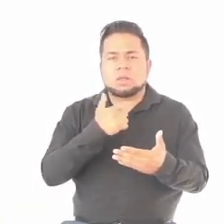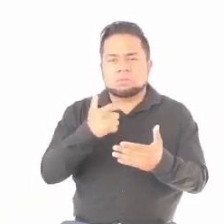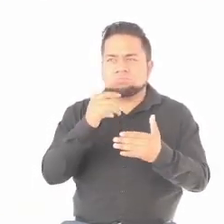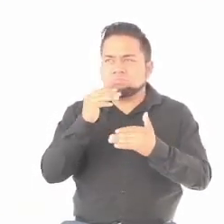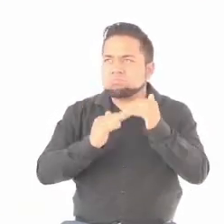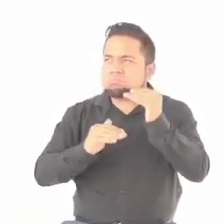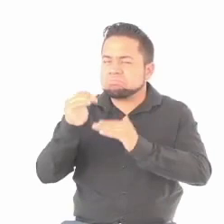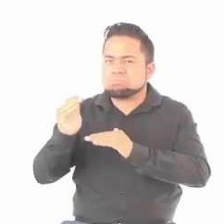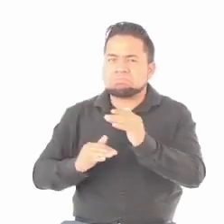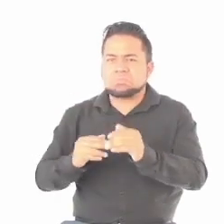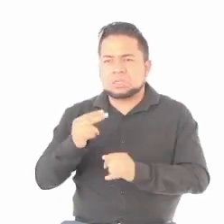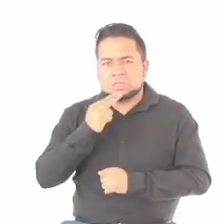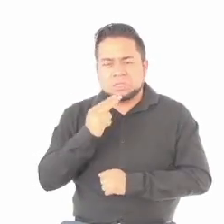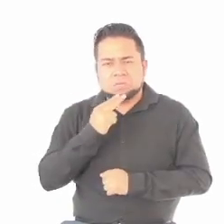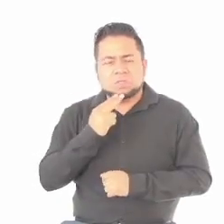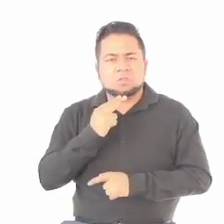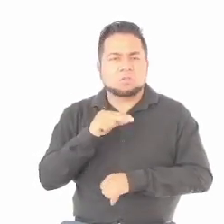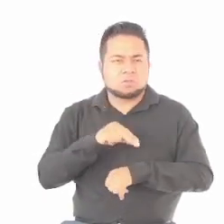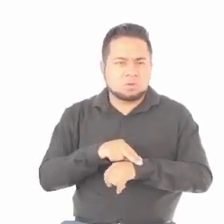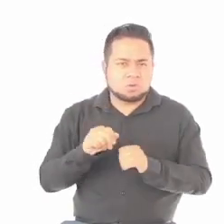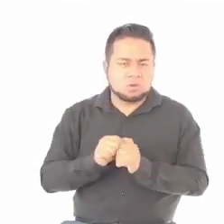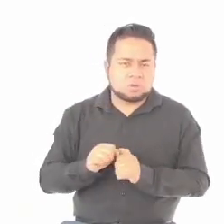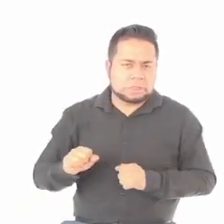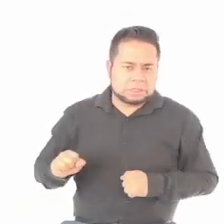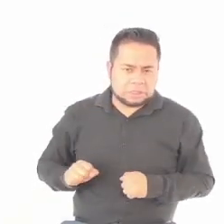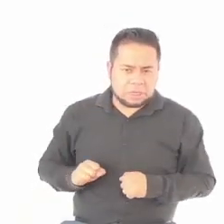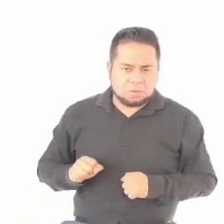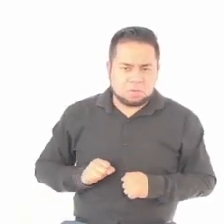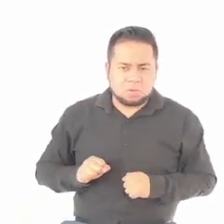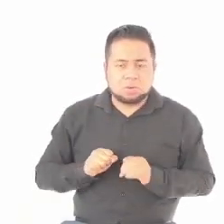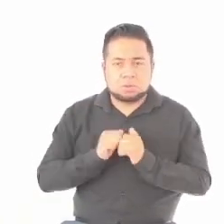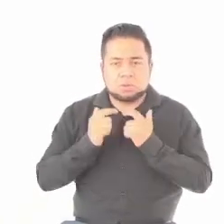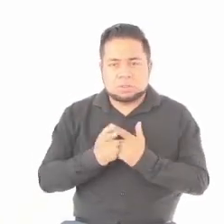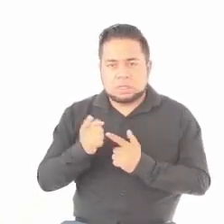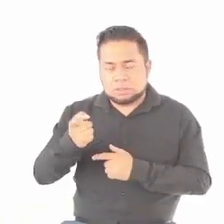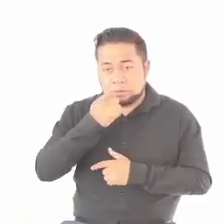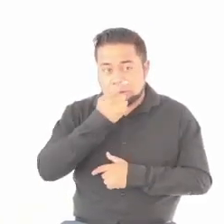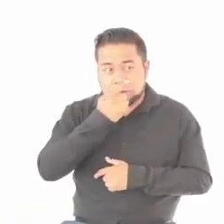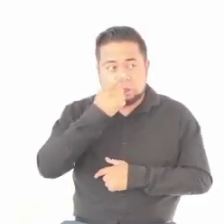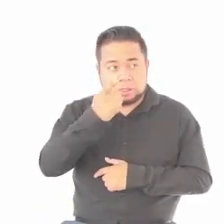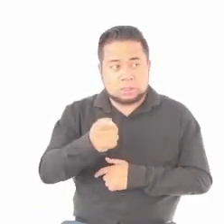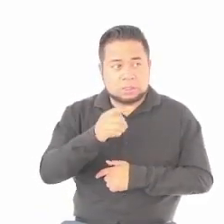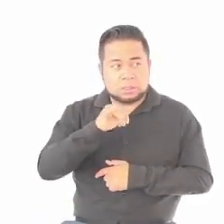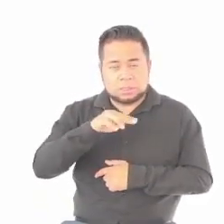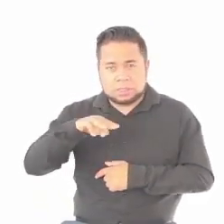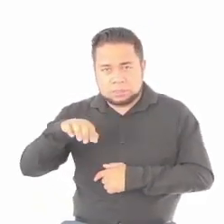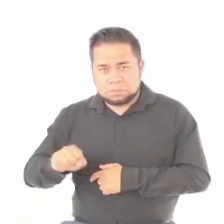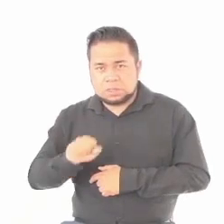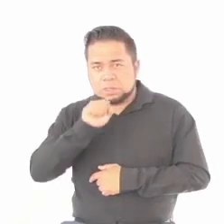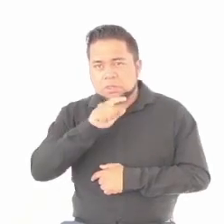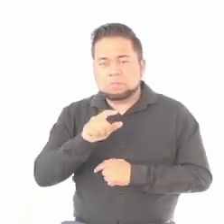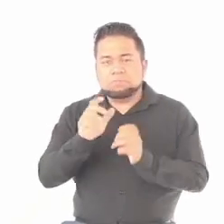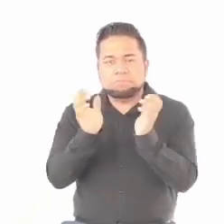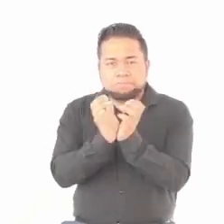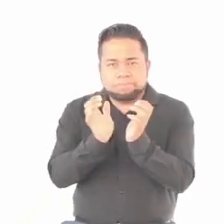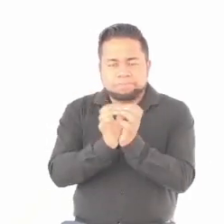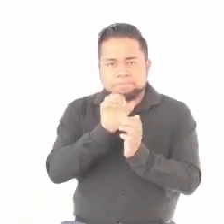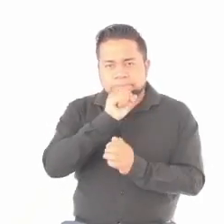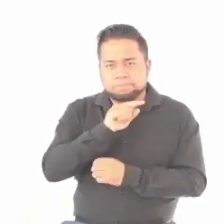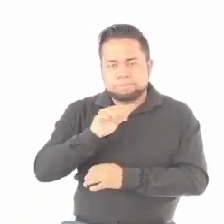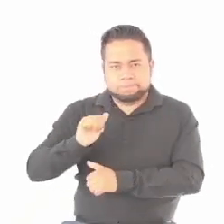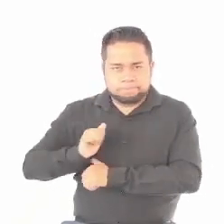infraestructura de servicios médicos con seguridad social, menciona al IMSS, al ISSSTE,